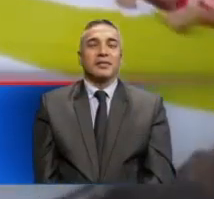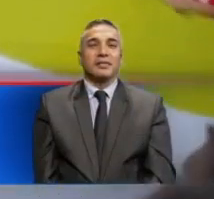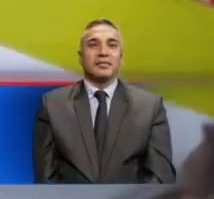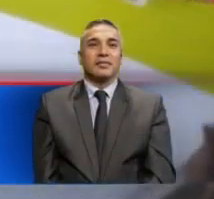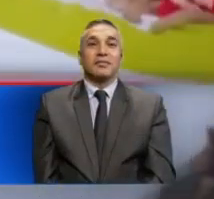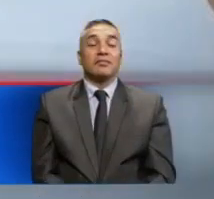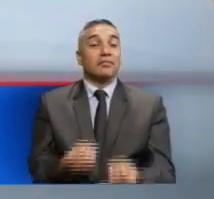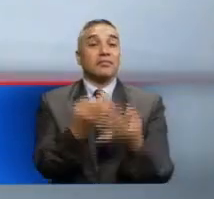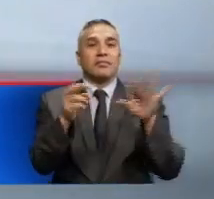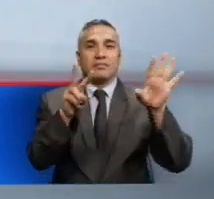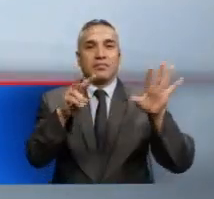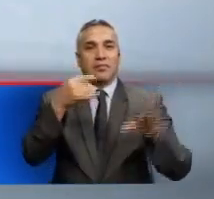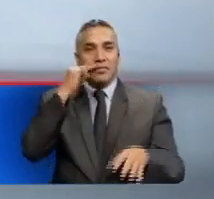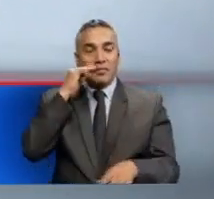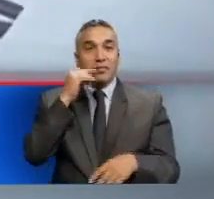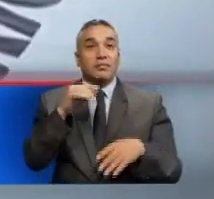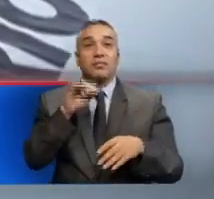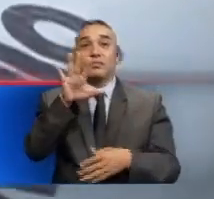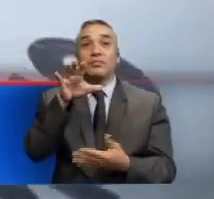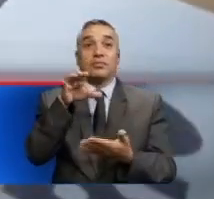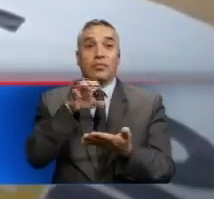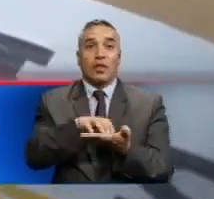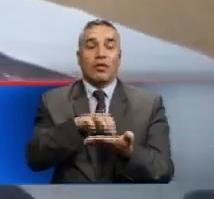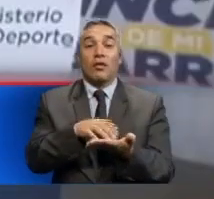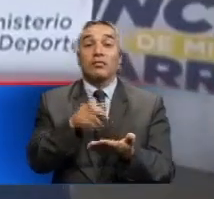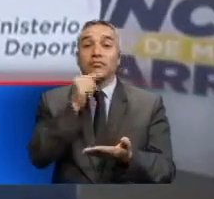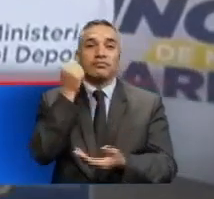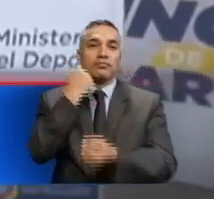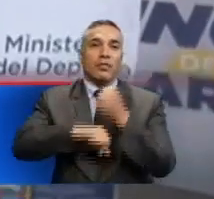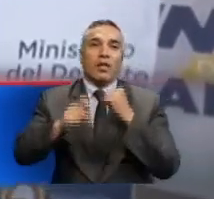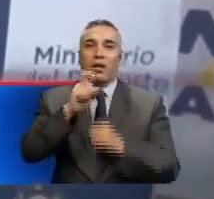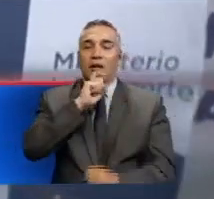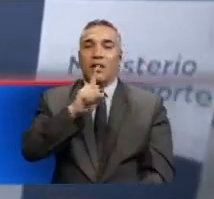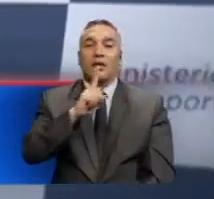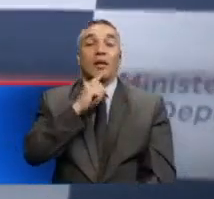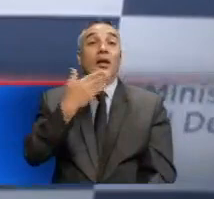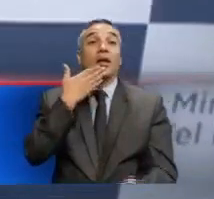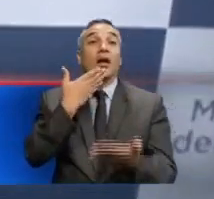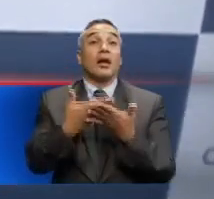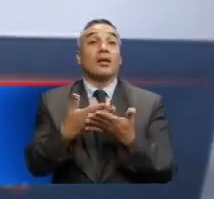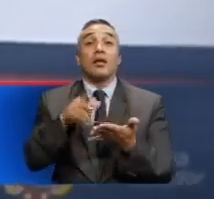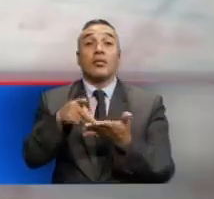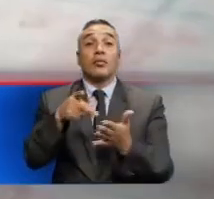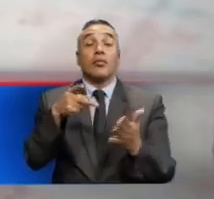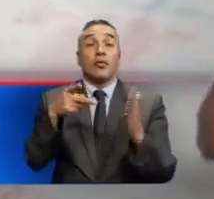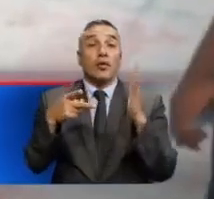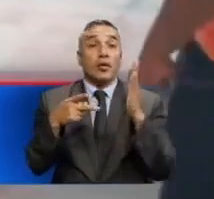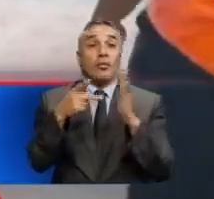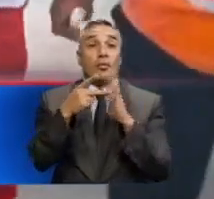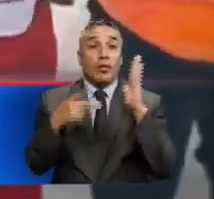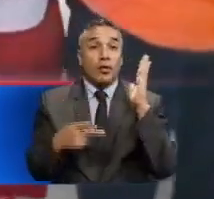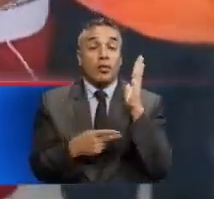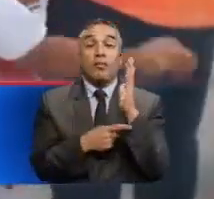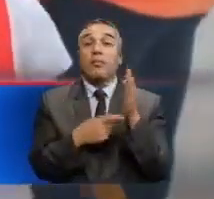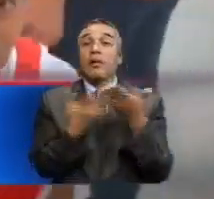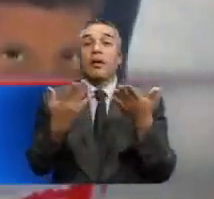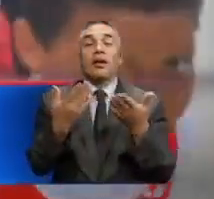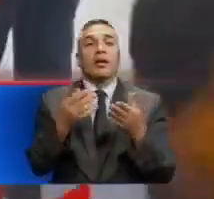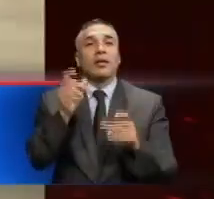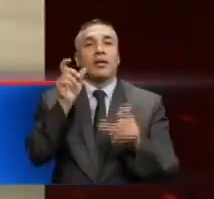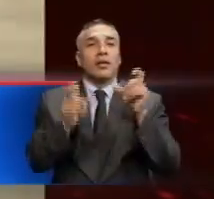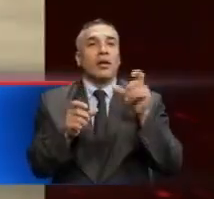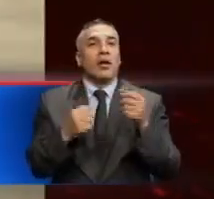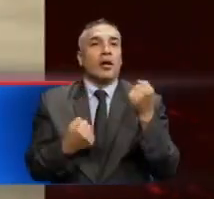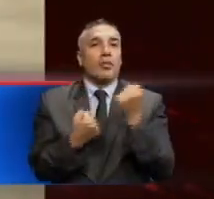En total son 7 niños de 5 provincias los que viajarán a Qatar gracias al programa Hincha del Barrio del Ministerio del Deporte. Son más de